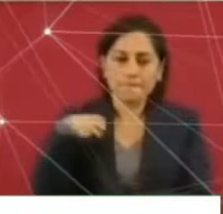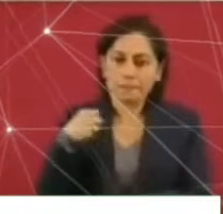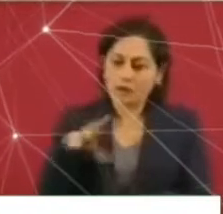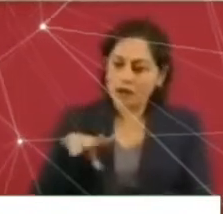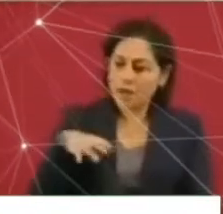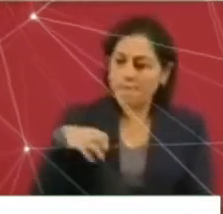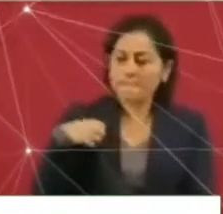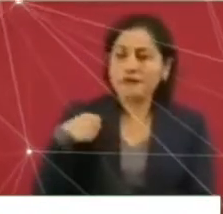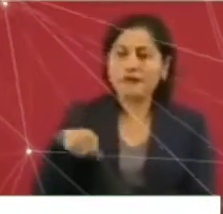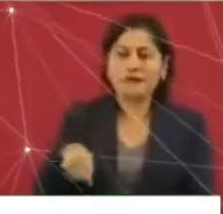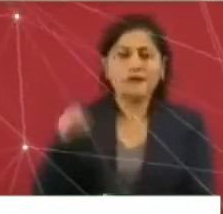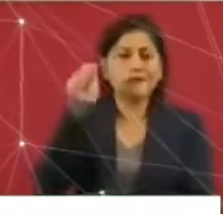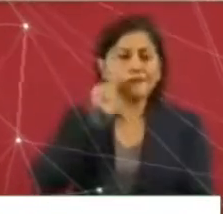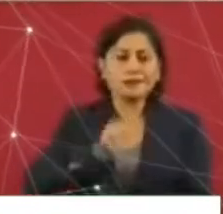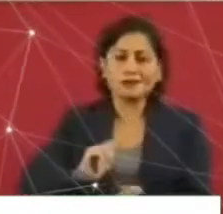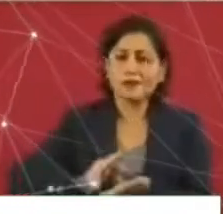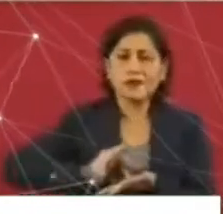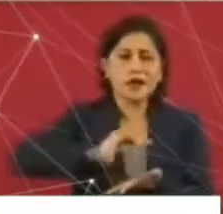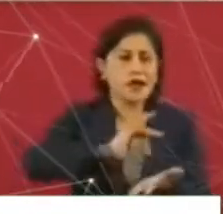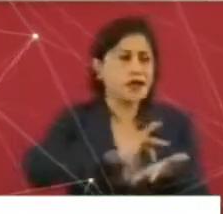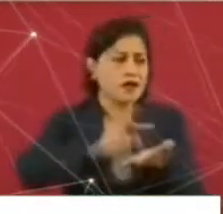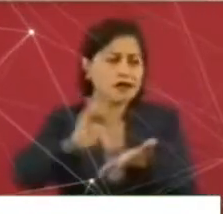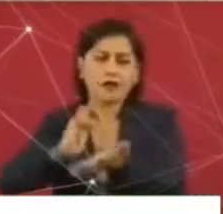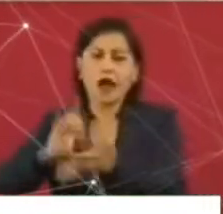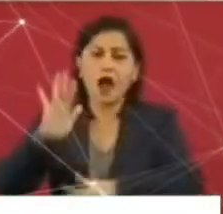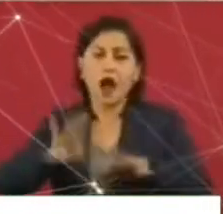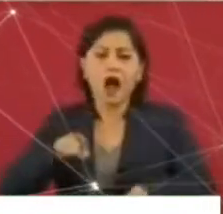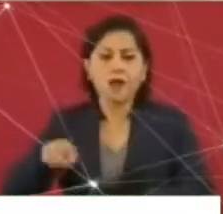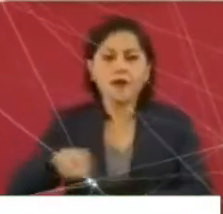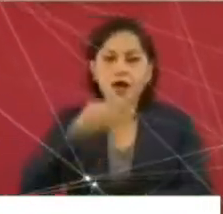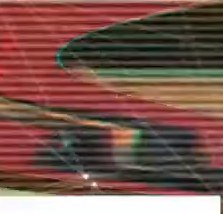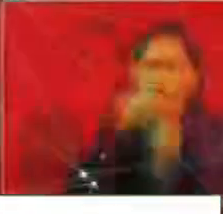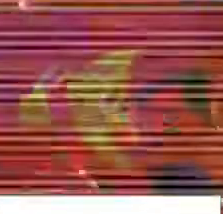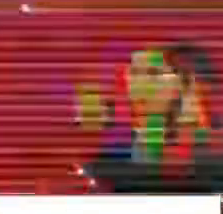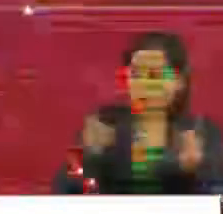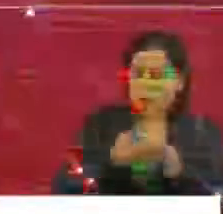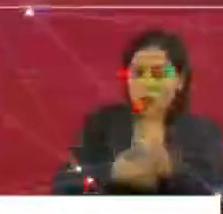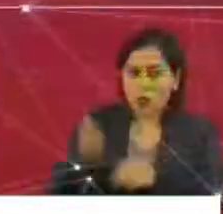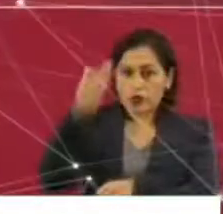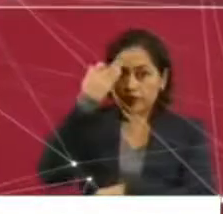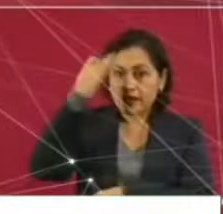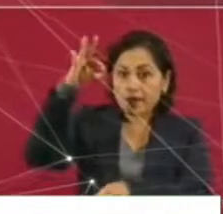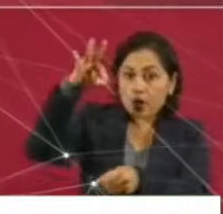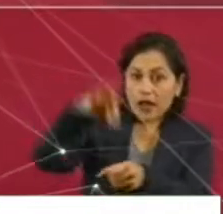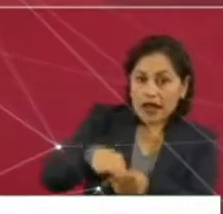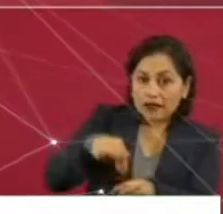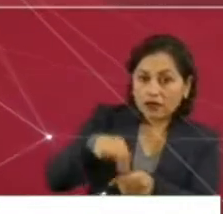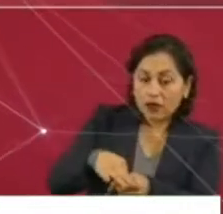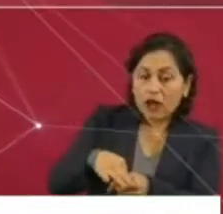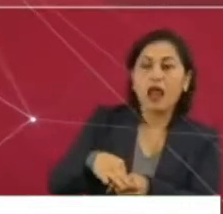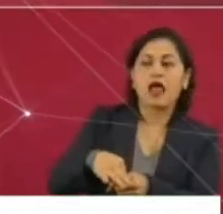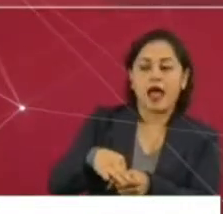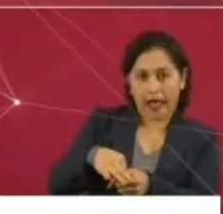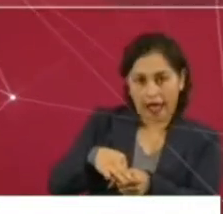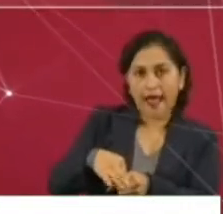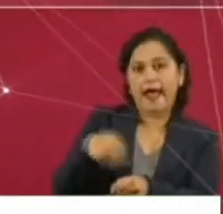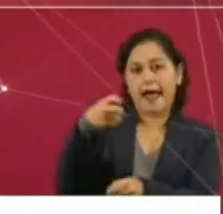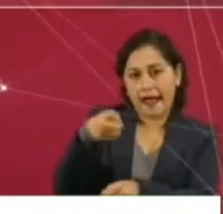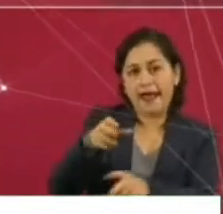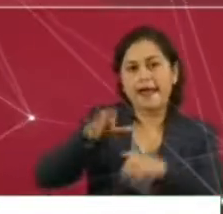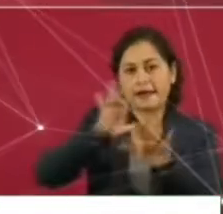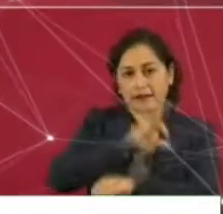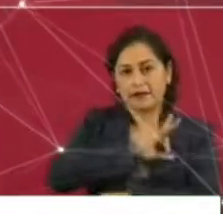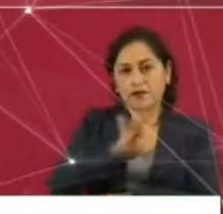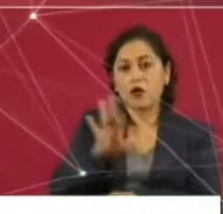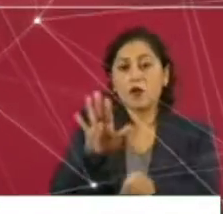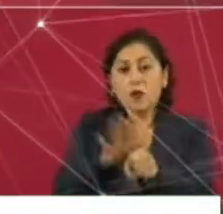cómo darte las gracias, a veces hasta quitándose el pan de la boca. Por eso es